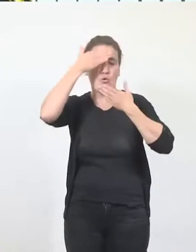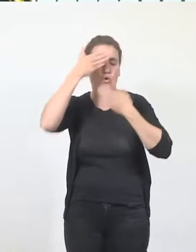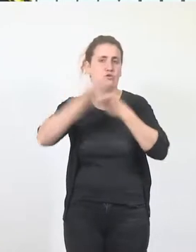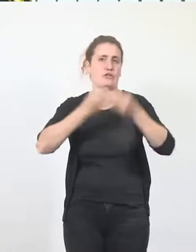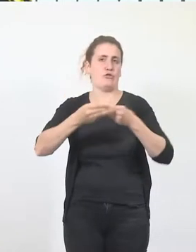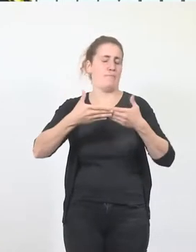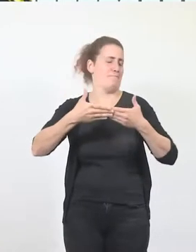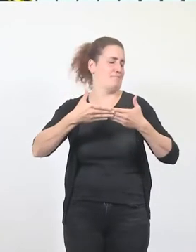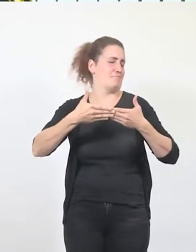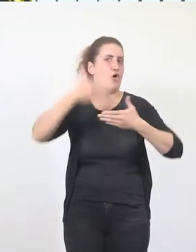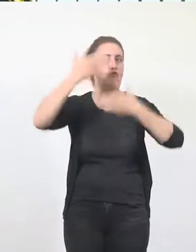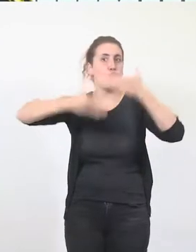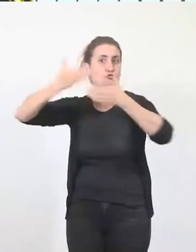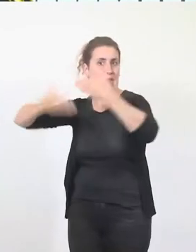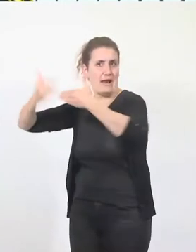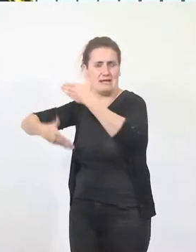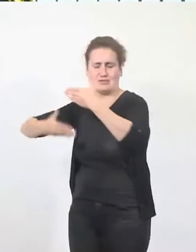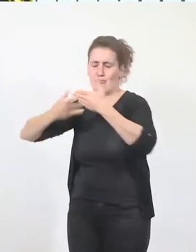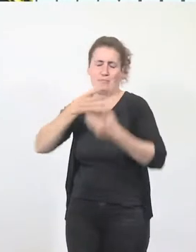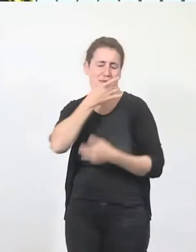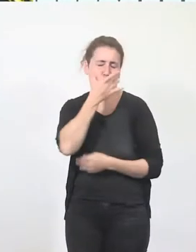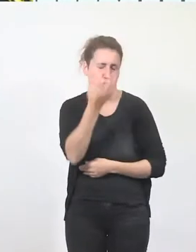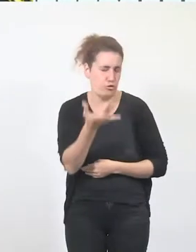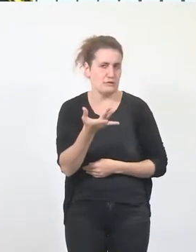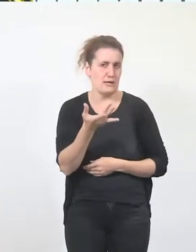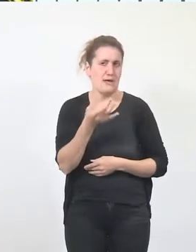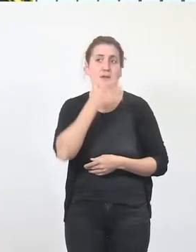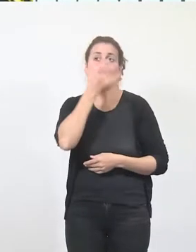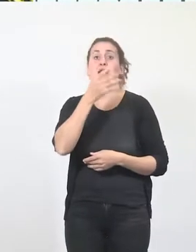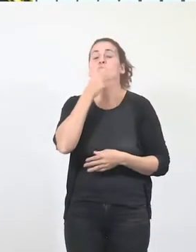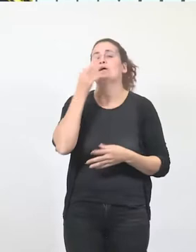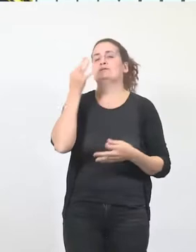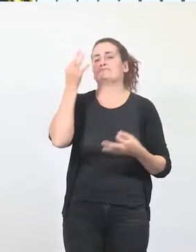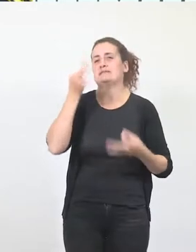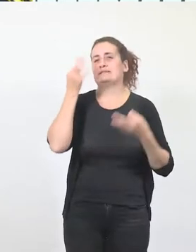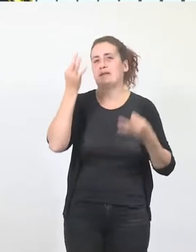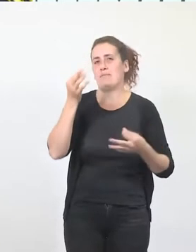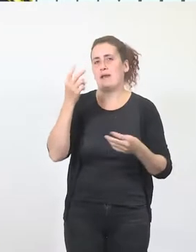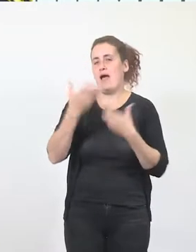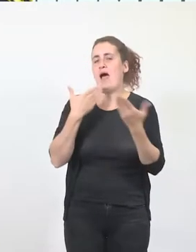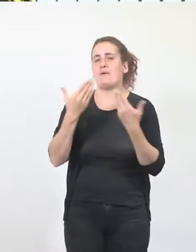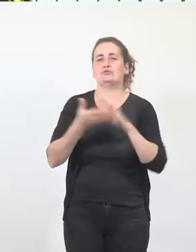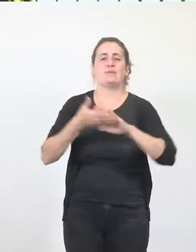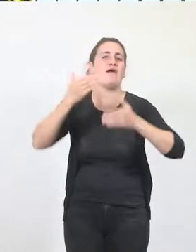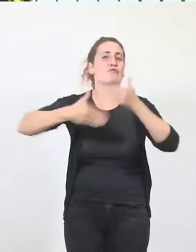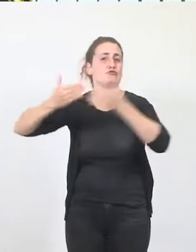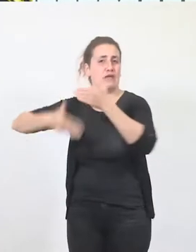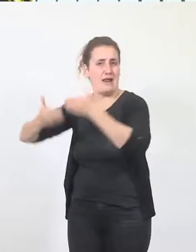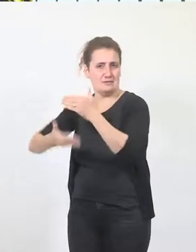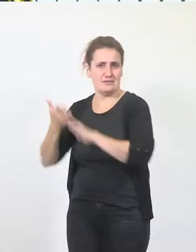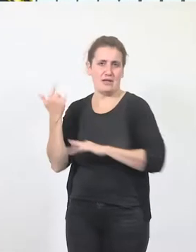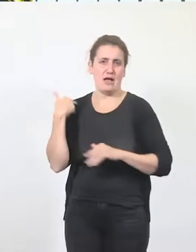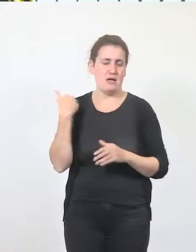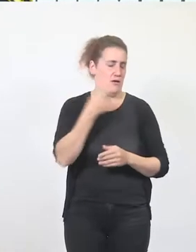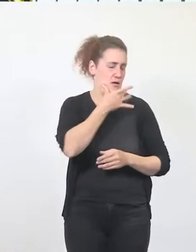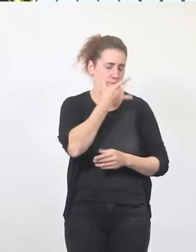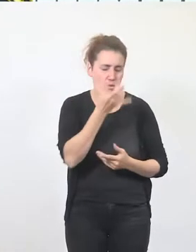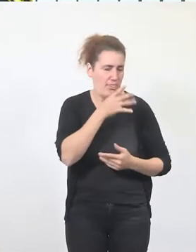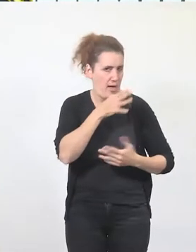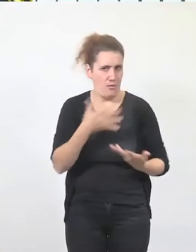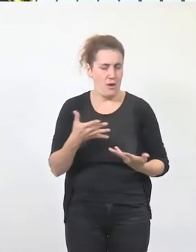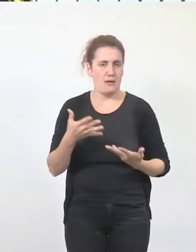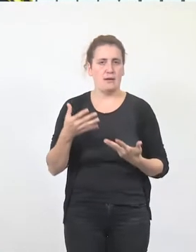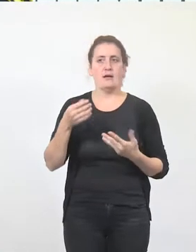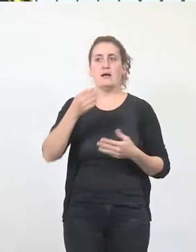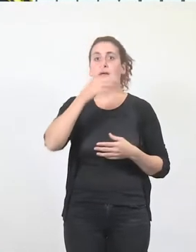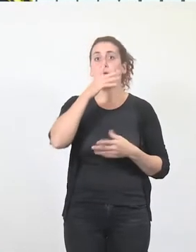¿no? Vergonzosa siempre que encima hablamos de fronteras y hacia Europa lo es, pero en este caso fue mucho